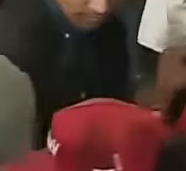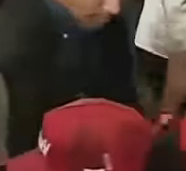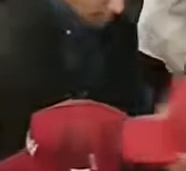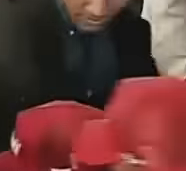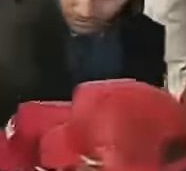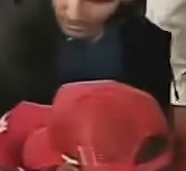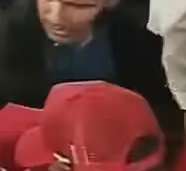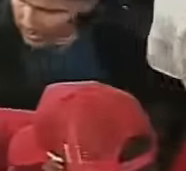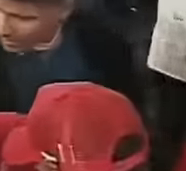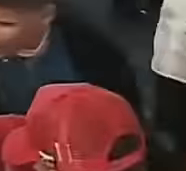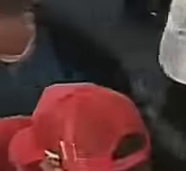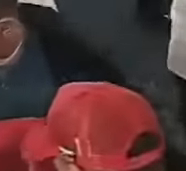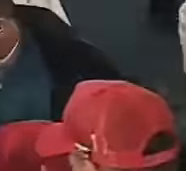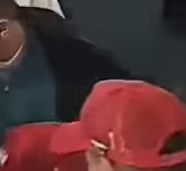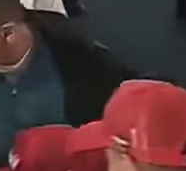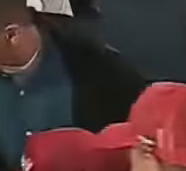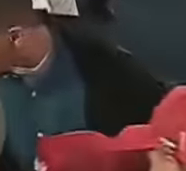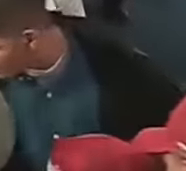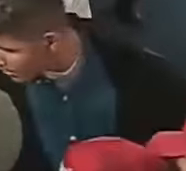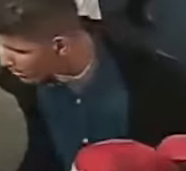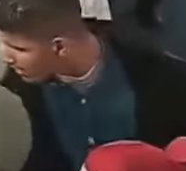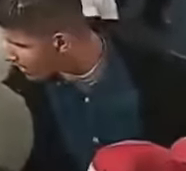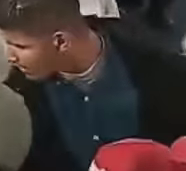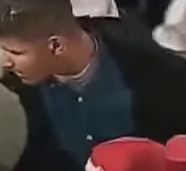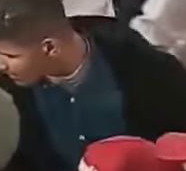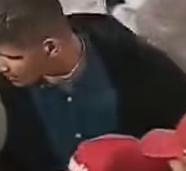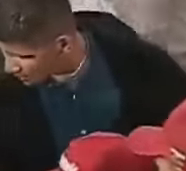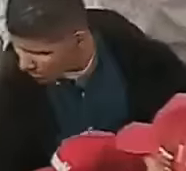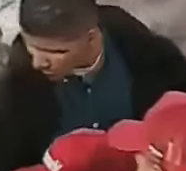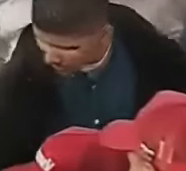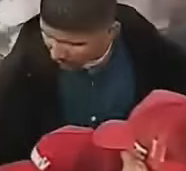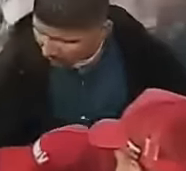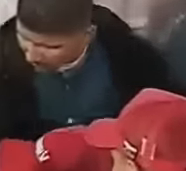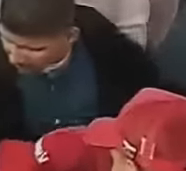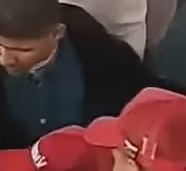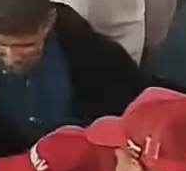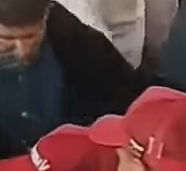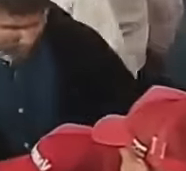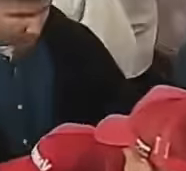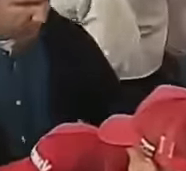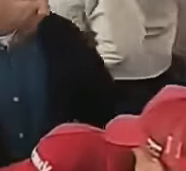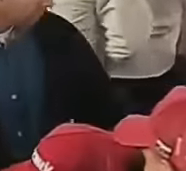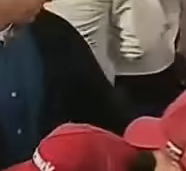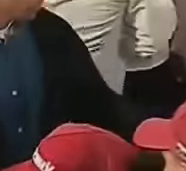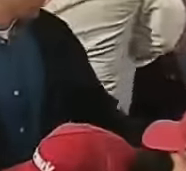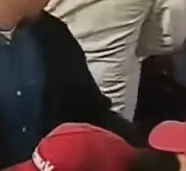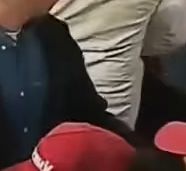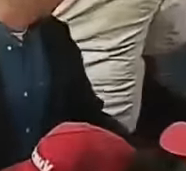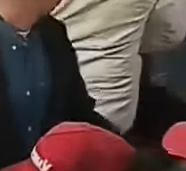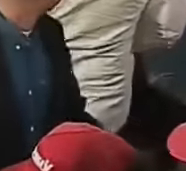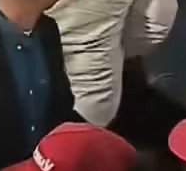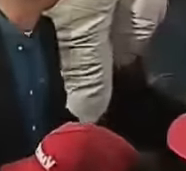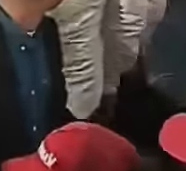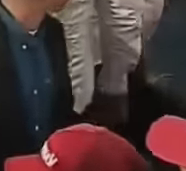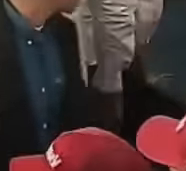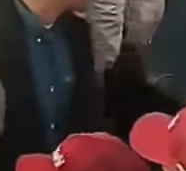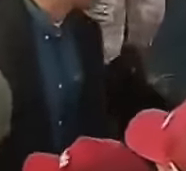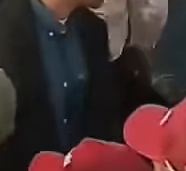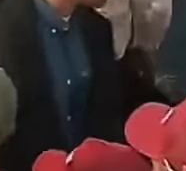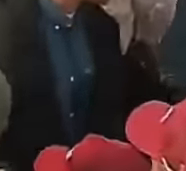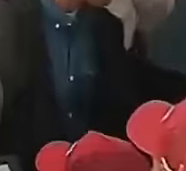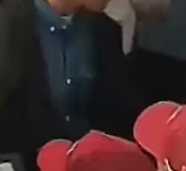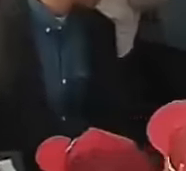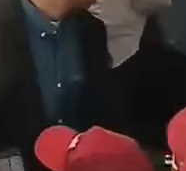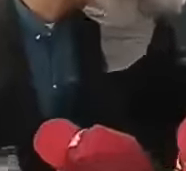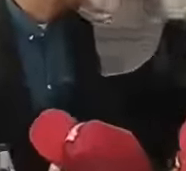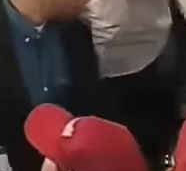protagónico que viven los consejos comunales y las comunas de nuestro país, justamente como estos actores claves para seguir el